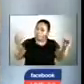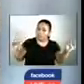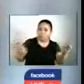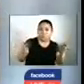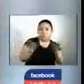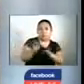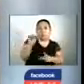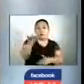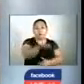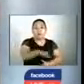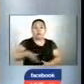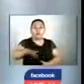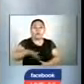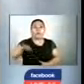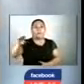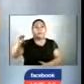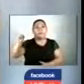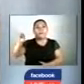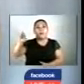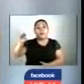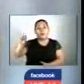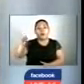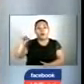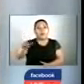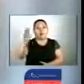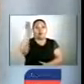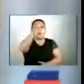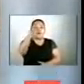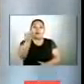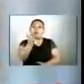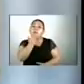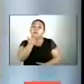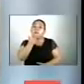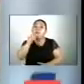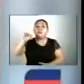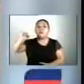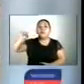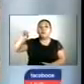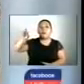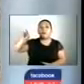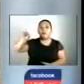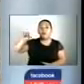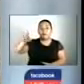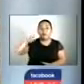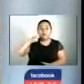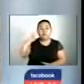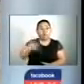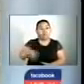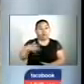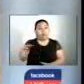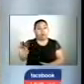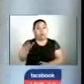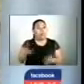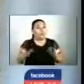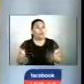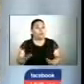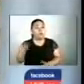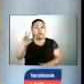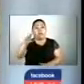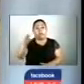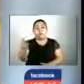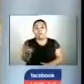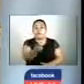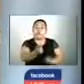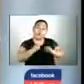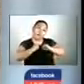personas en el monte Merón al norte de Israel se ha convertido en una de las peores tragedias de los últimos años en ese país Al menos 30 muertos